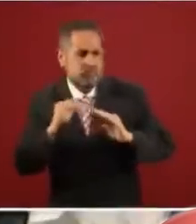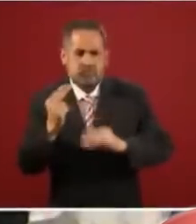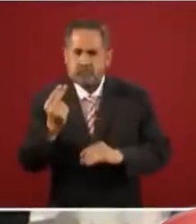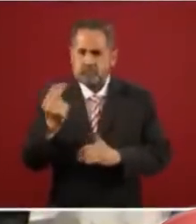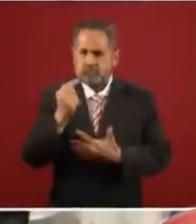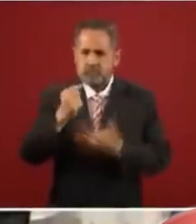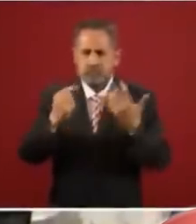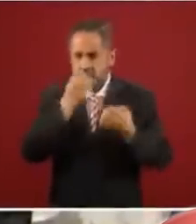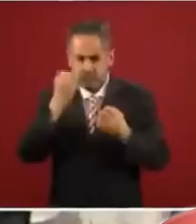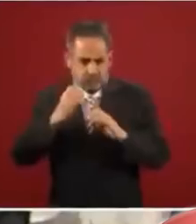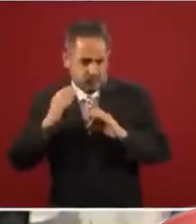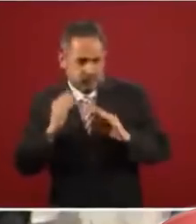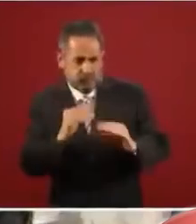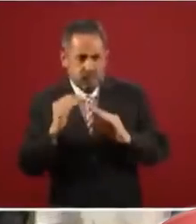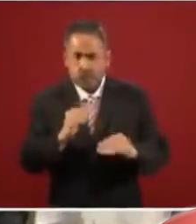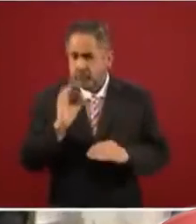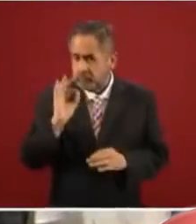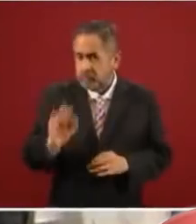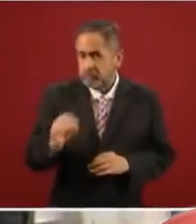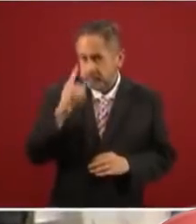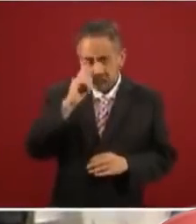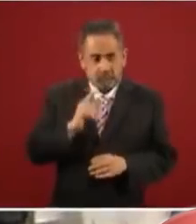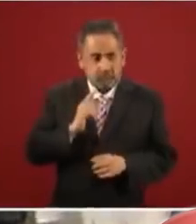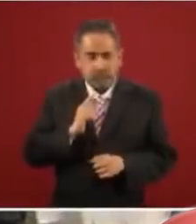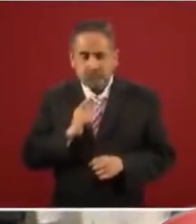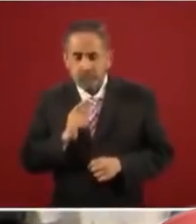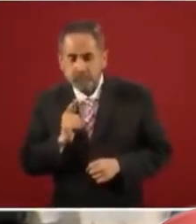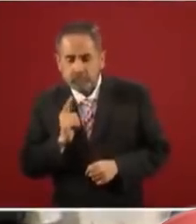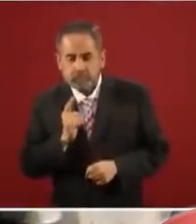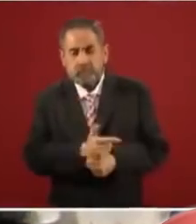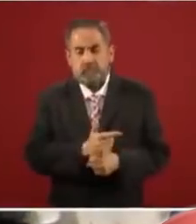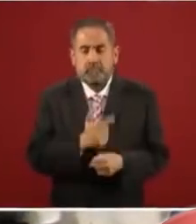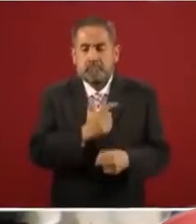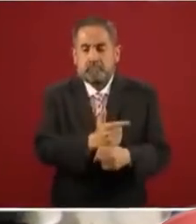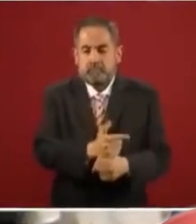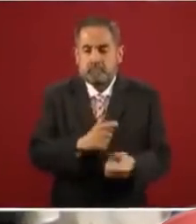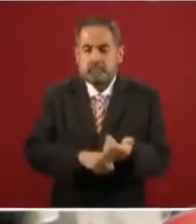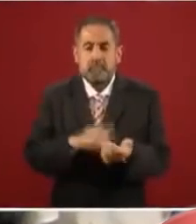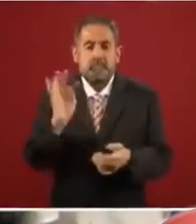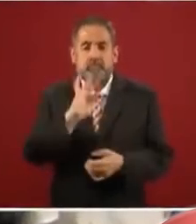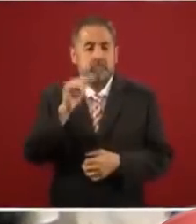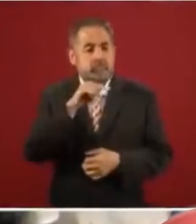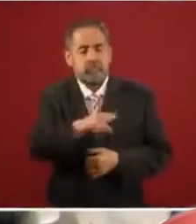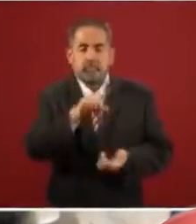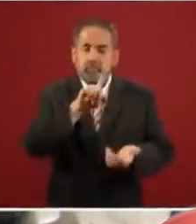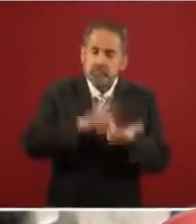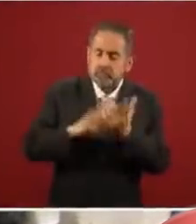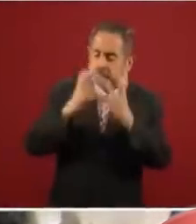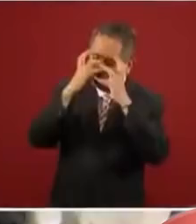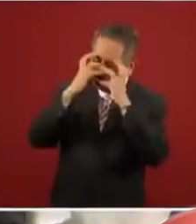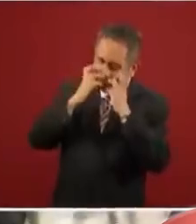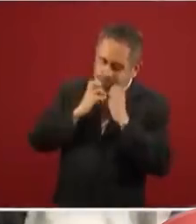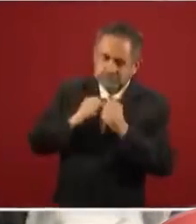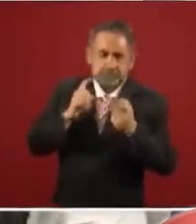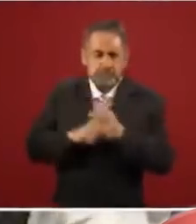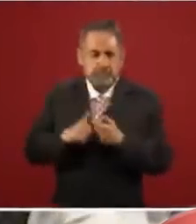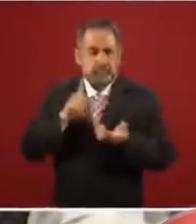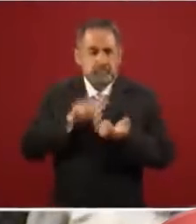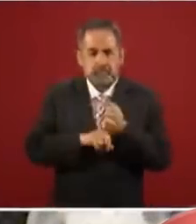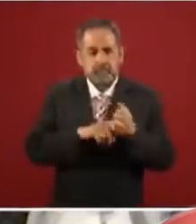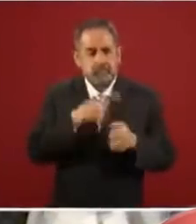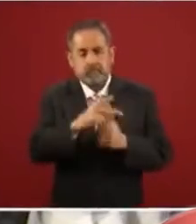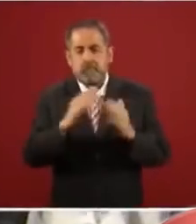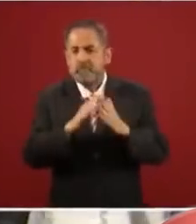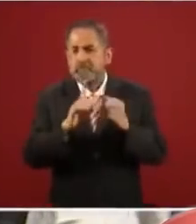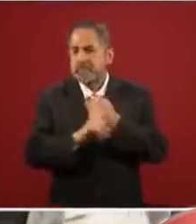en las escuelas para que puedan detectar si un niño pues expresa tristeza, violencia, maltrato en